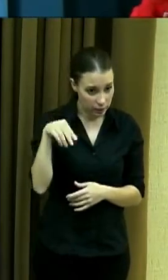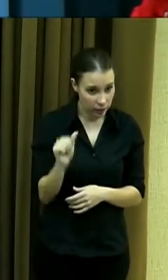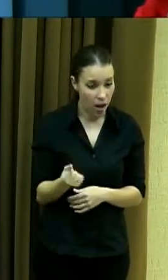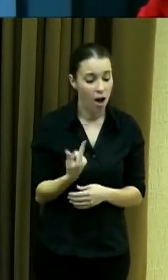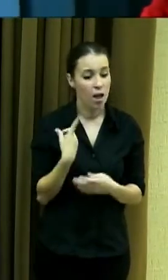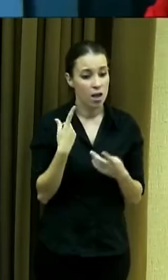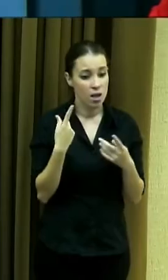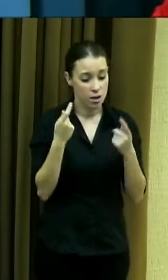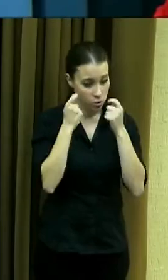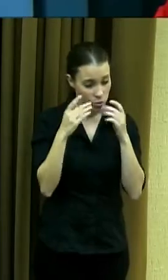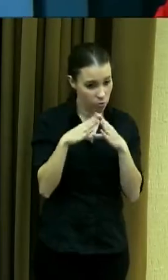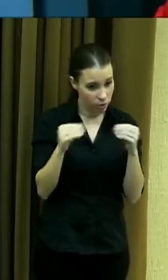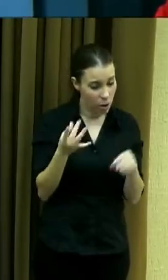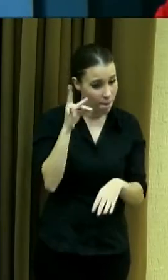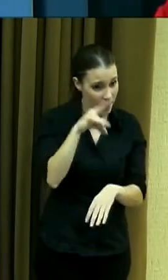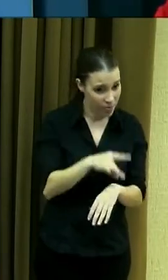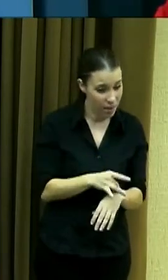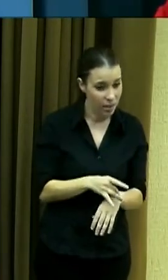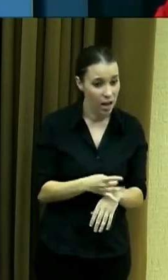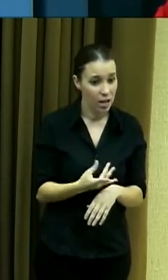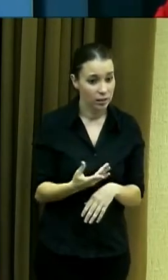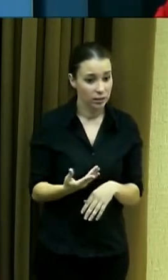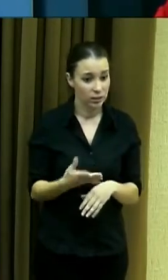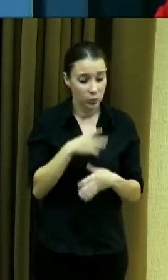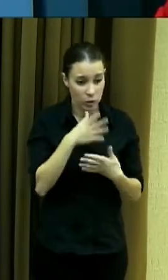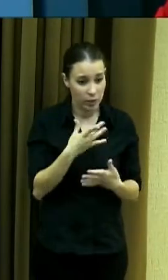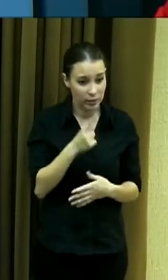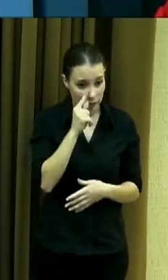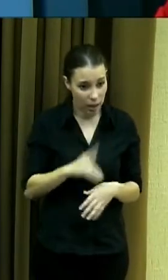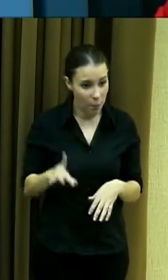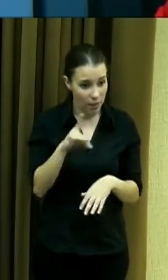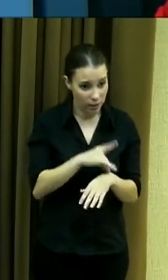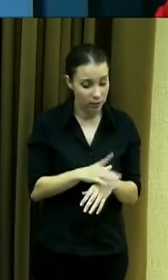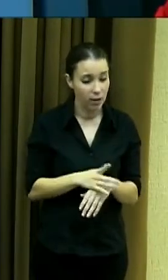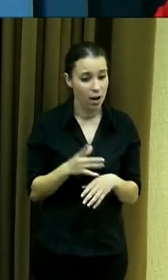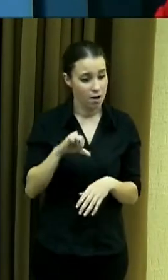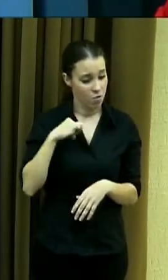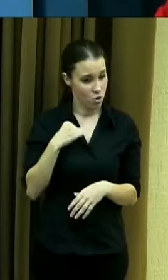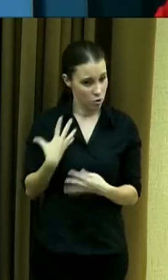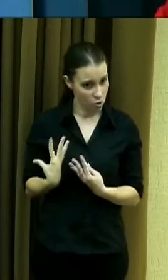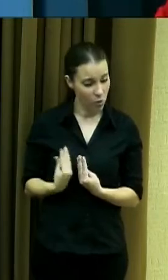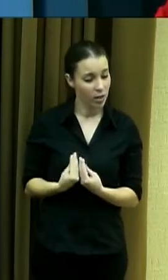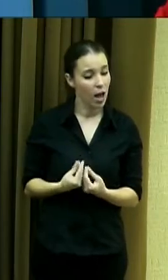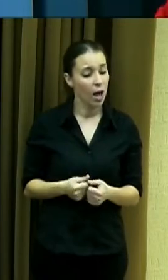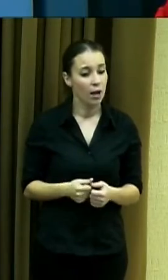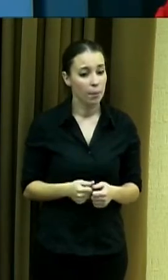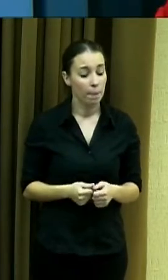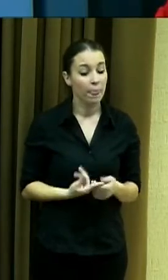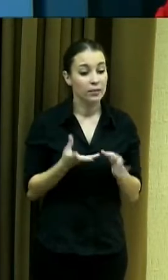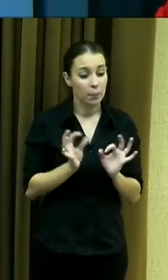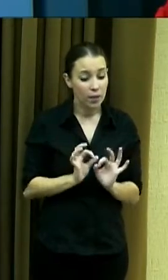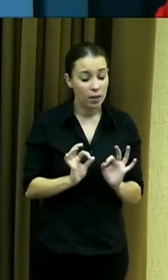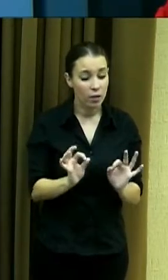nuestra universidad en medicina, posteriormente hizo pediatría en nuestro hospital. Se especializó en